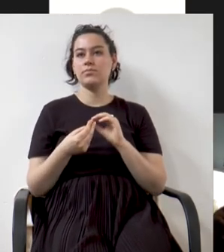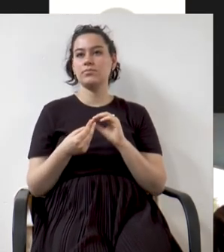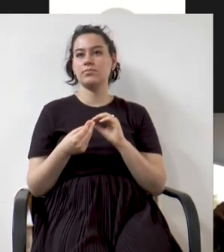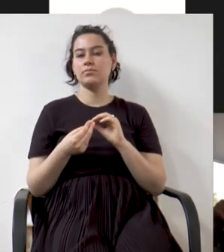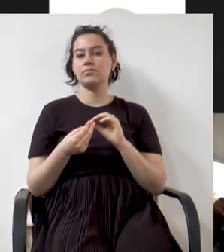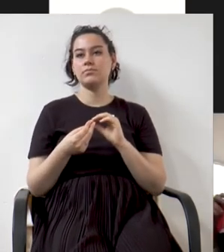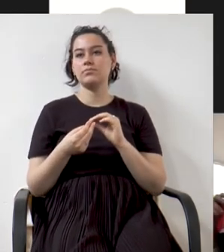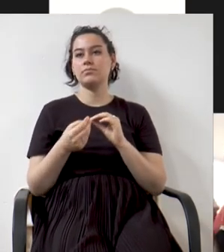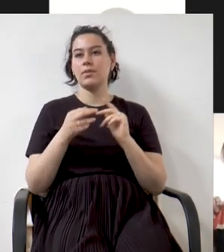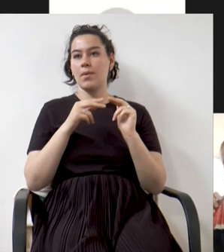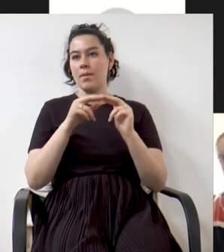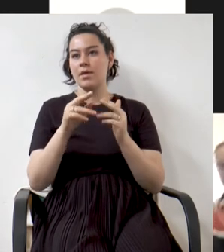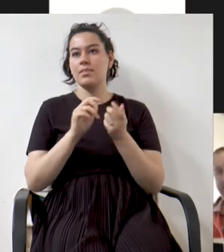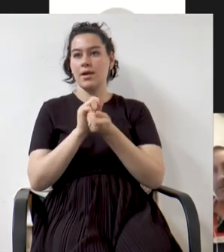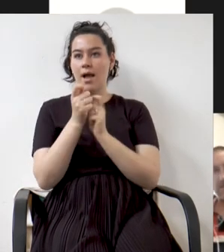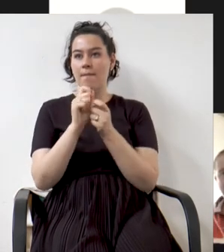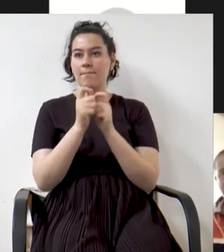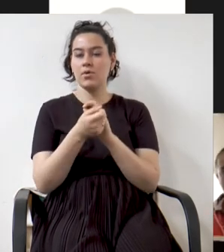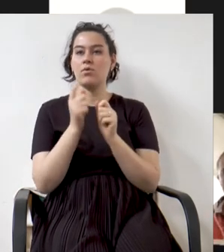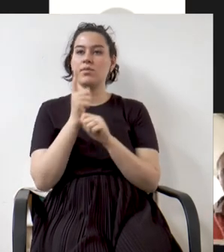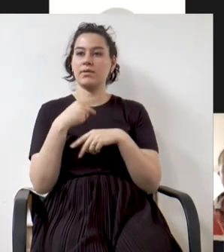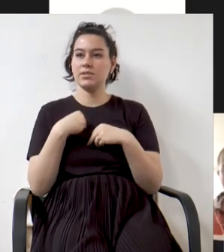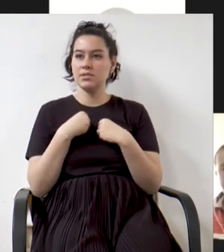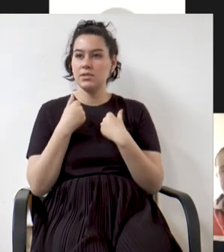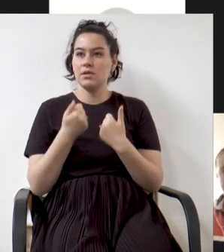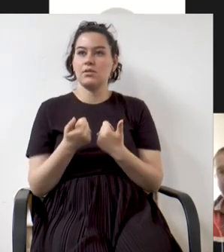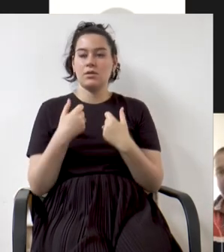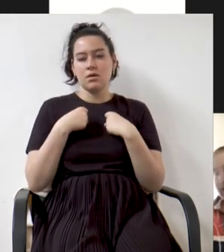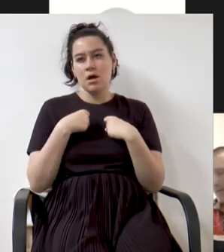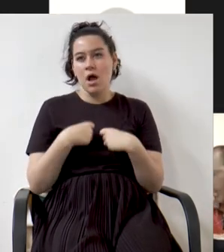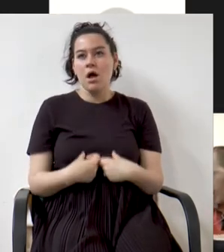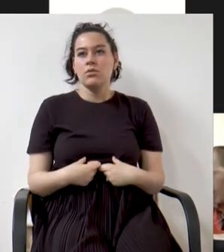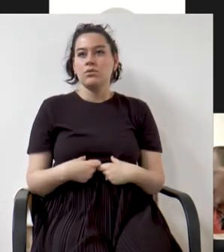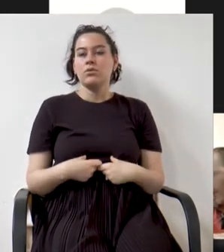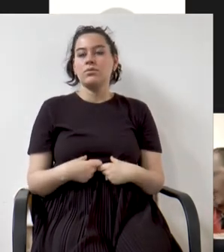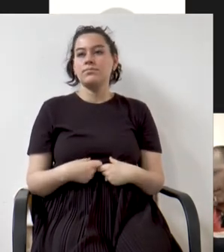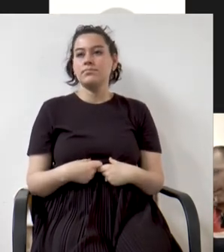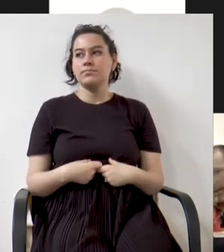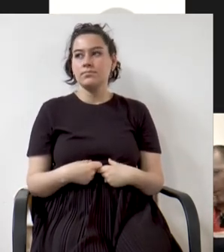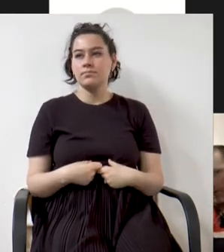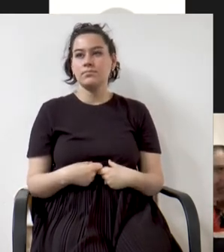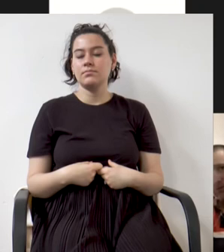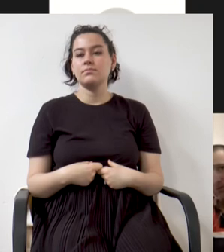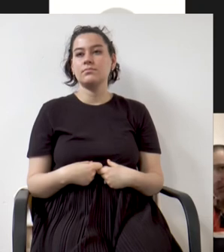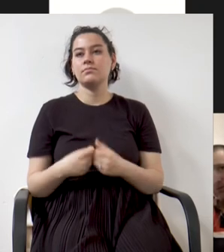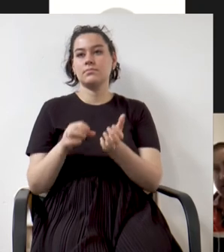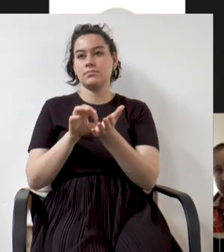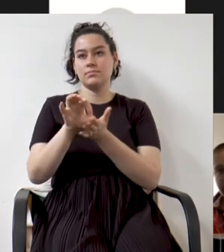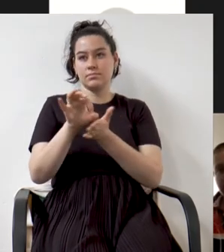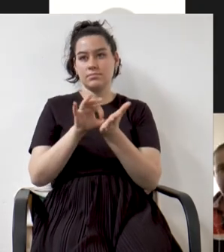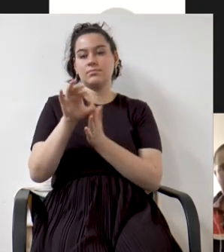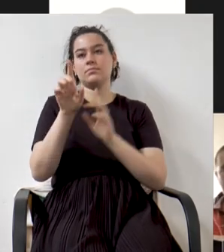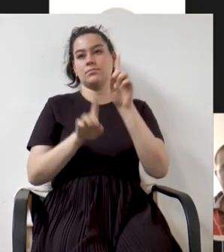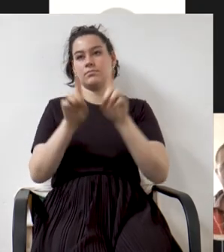y la permanente transición, que a veces da la sensación que como desgastante también para los servicios